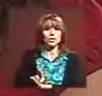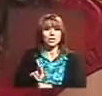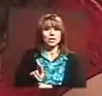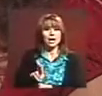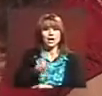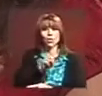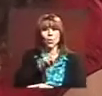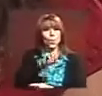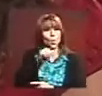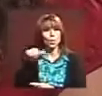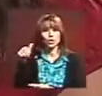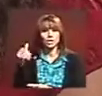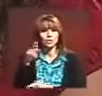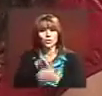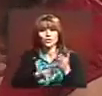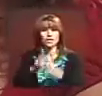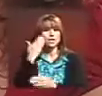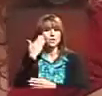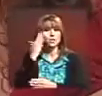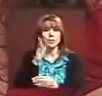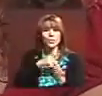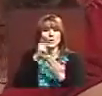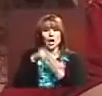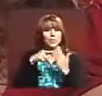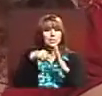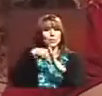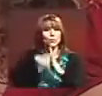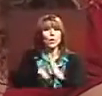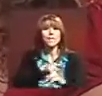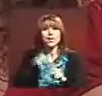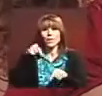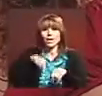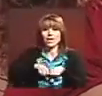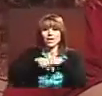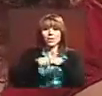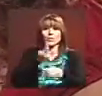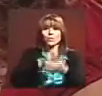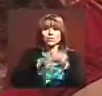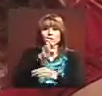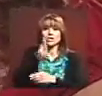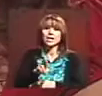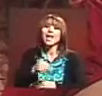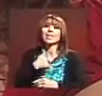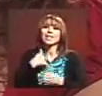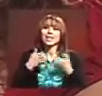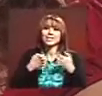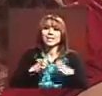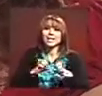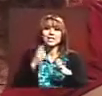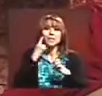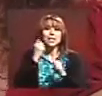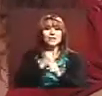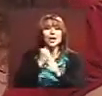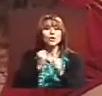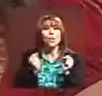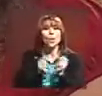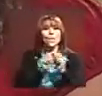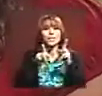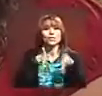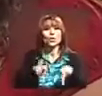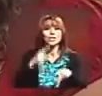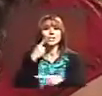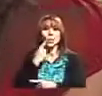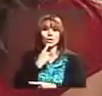no, desconozco a fondo los programas. Salen con estrategias para trabajar con personas sordas, por lo menos